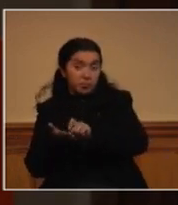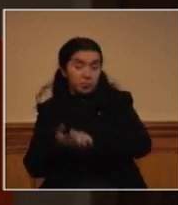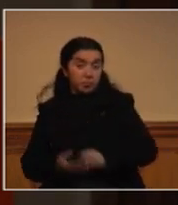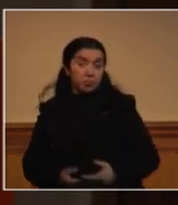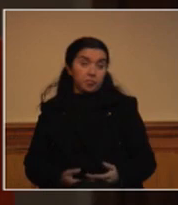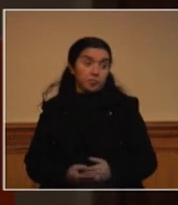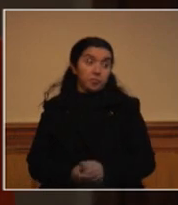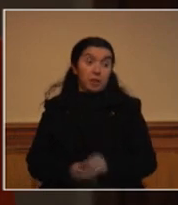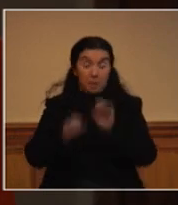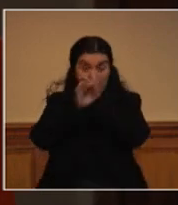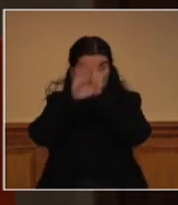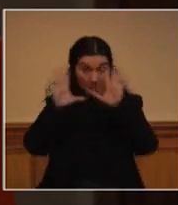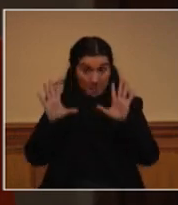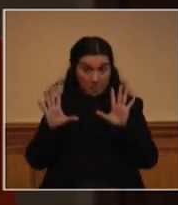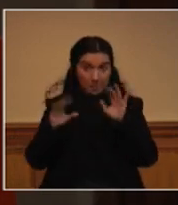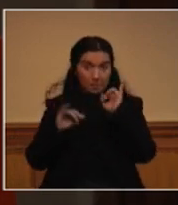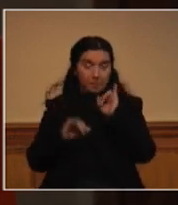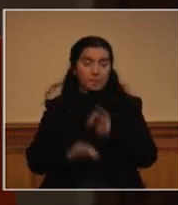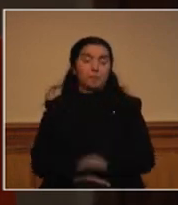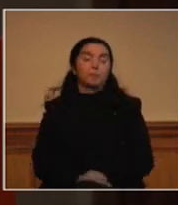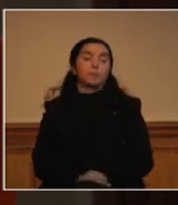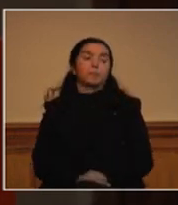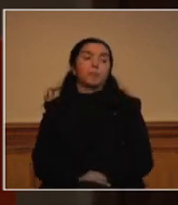¿Está un poco más claro?